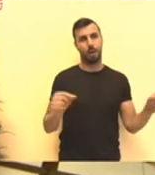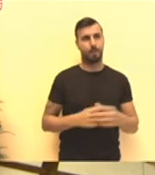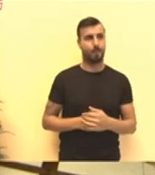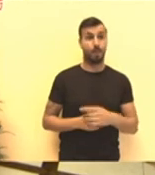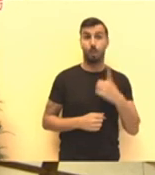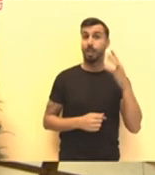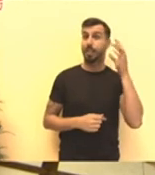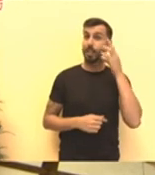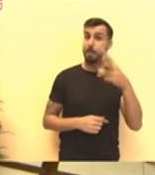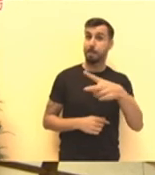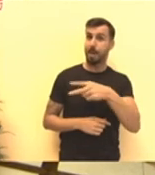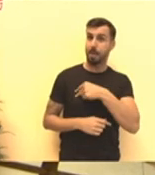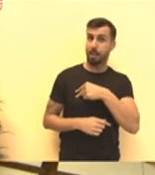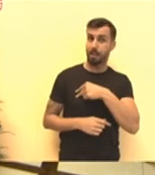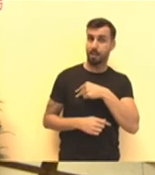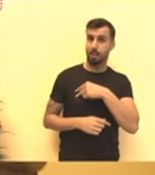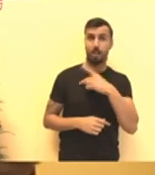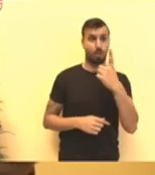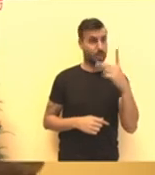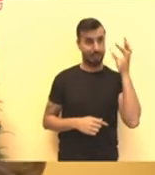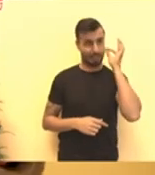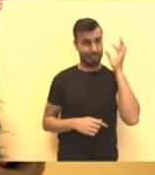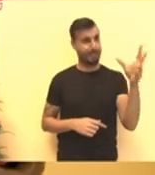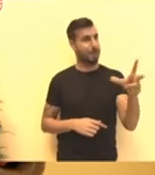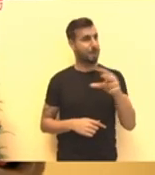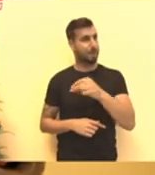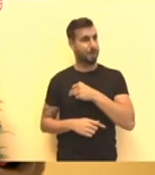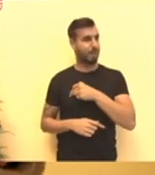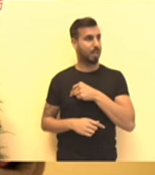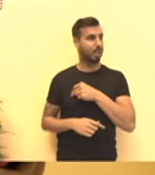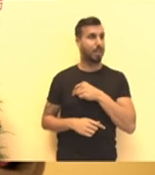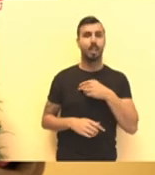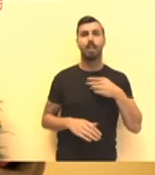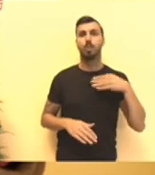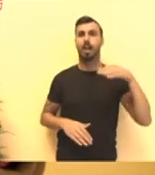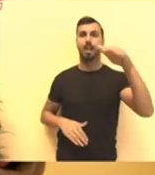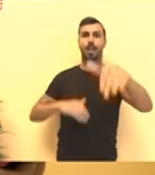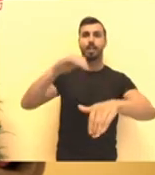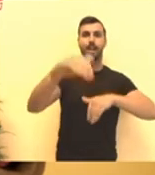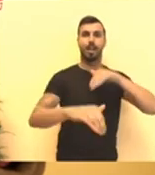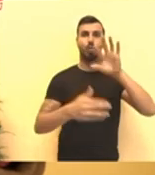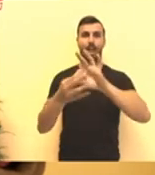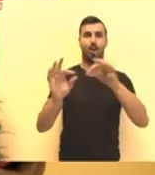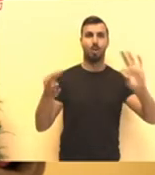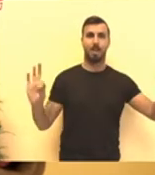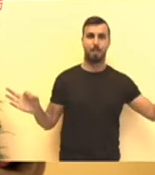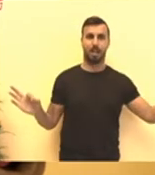las premiadas, de la galardonada, es una nadadora olímpica,